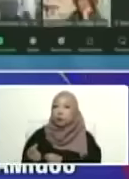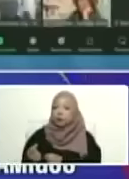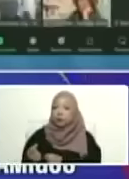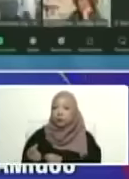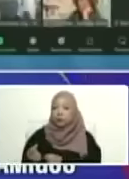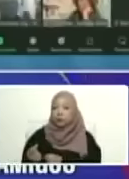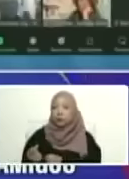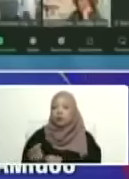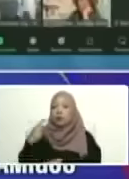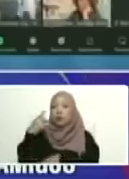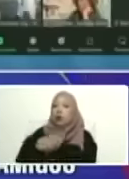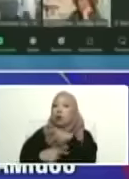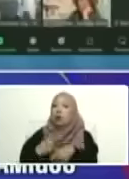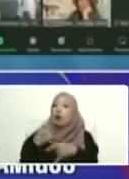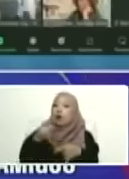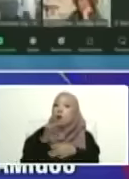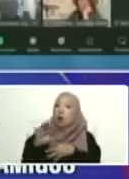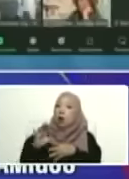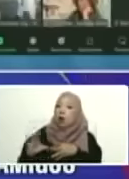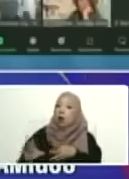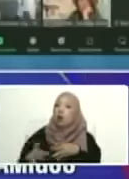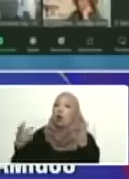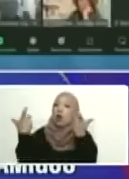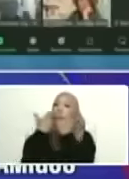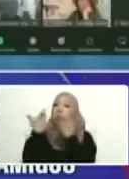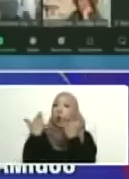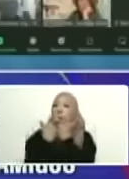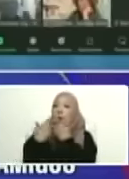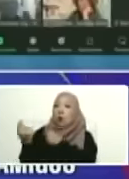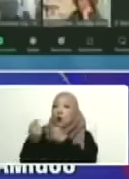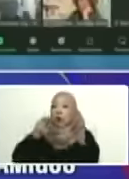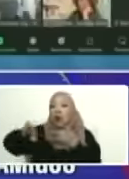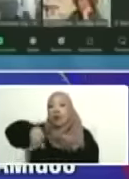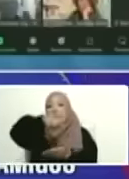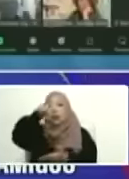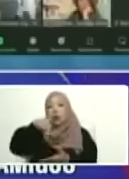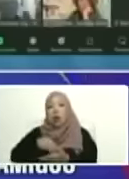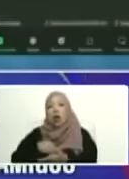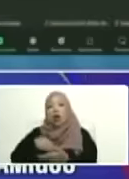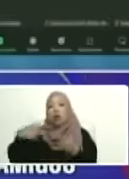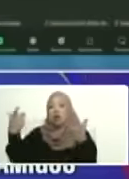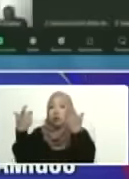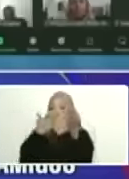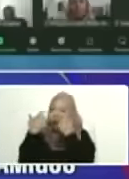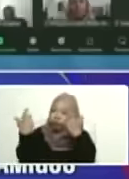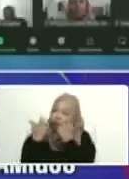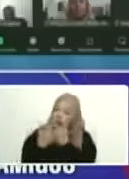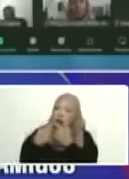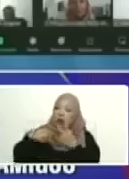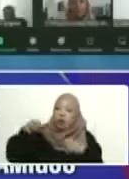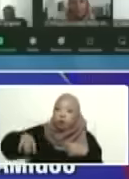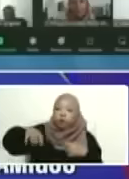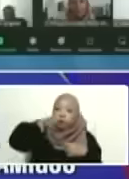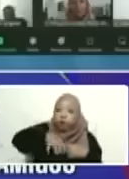Y en ese periodo, que se caracteriza por guerra de caudillos nacionales, guerra de caudillos regionales,